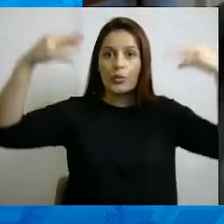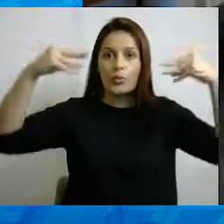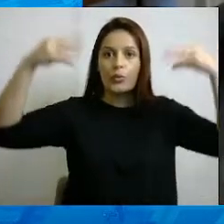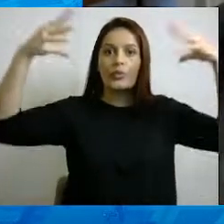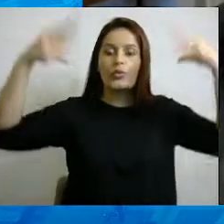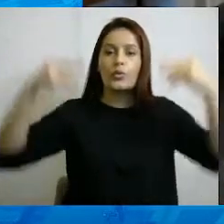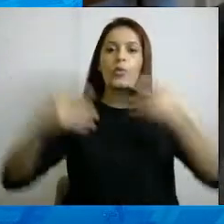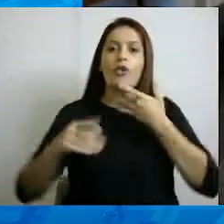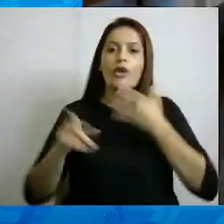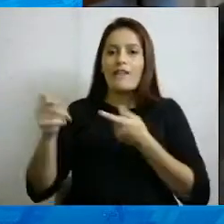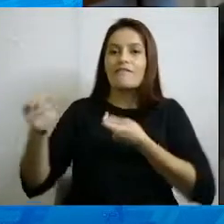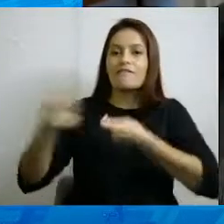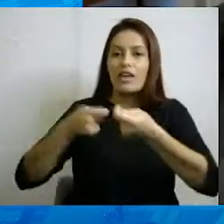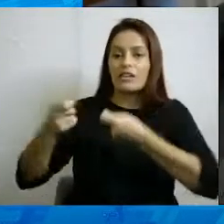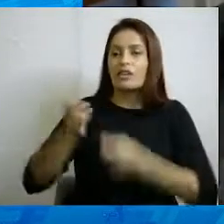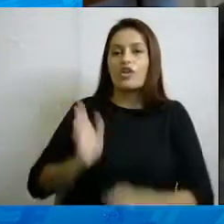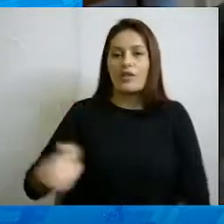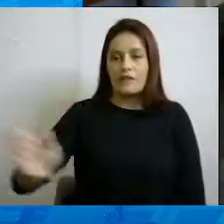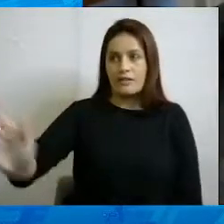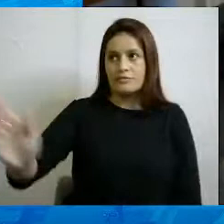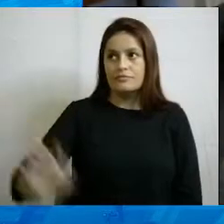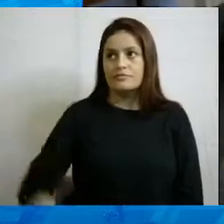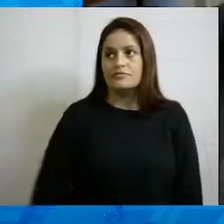él sigue vendiendo sus terrenos.